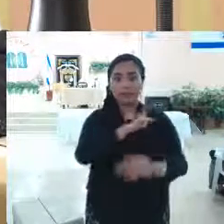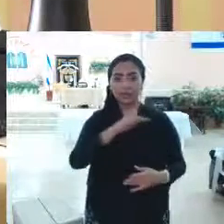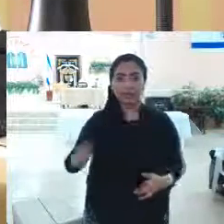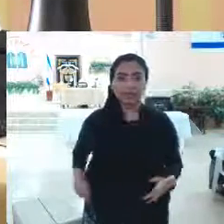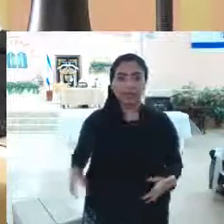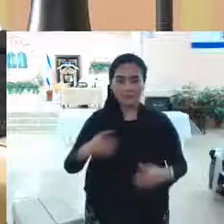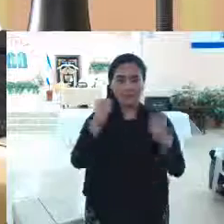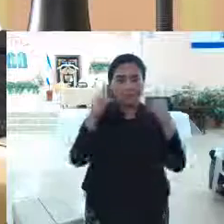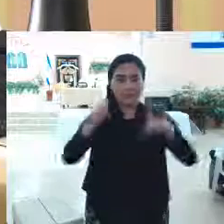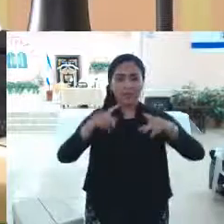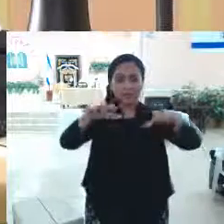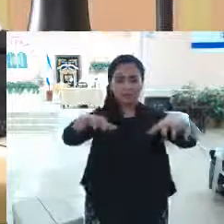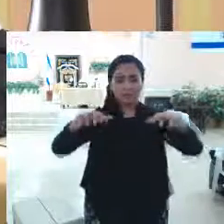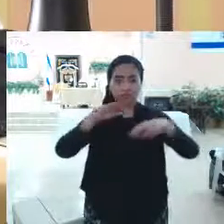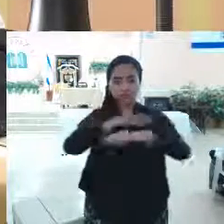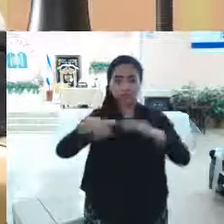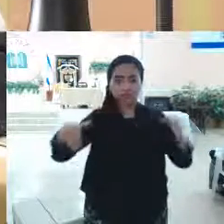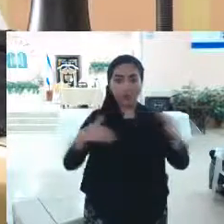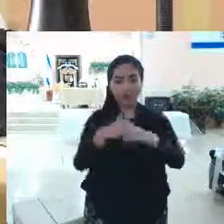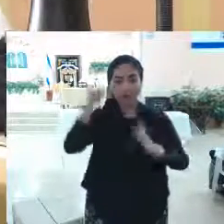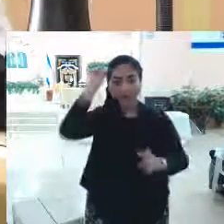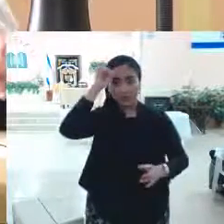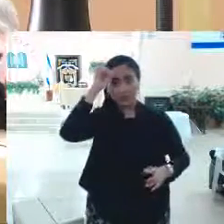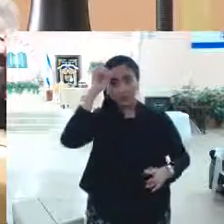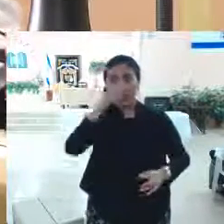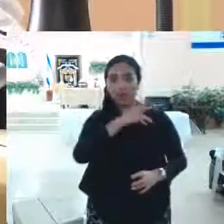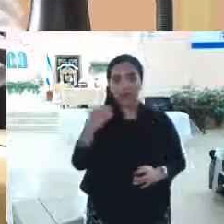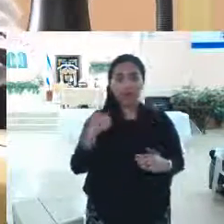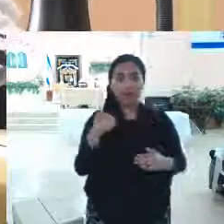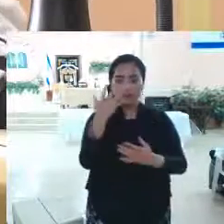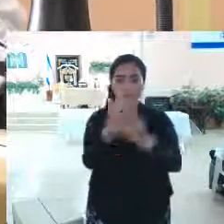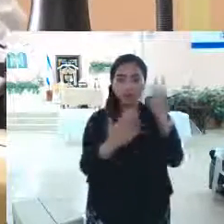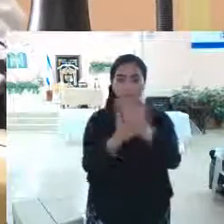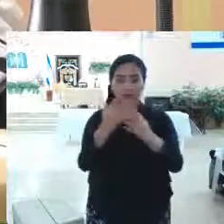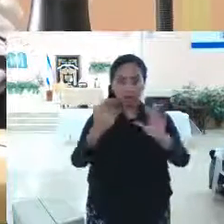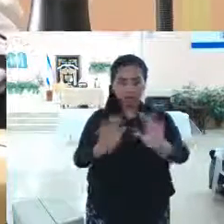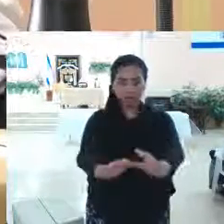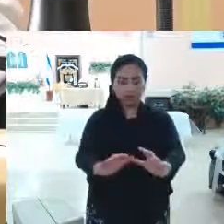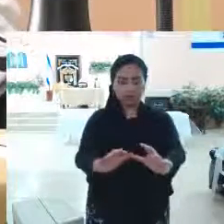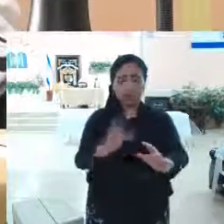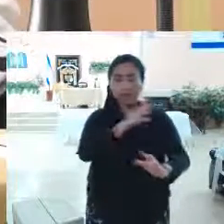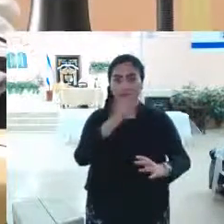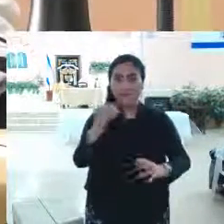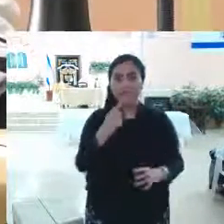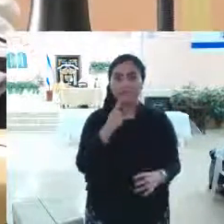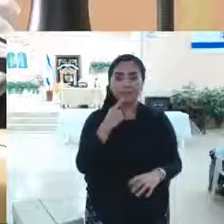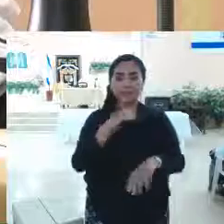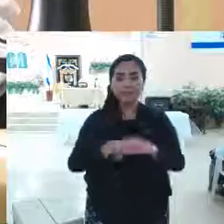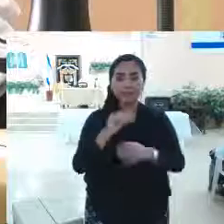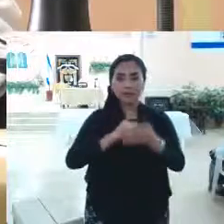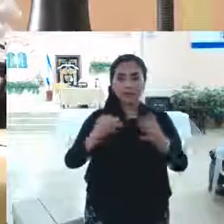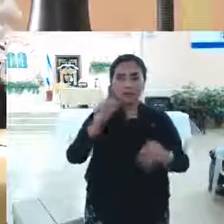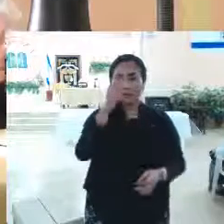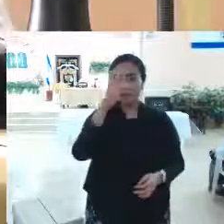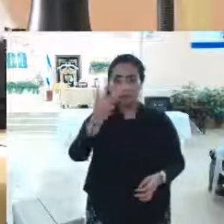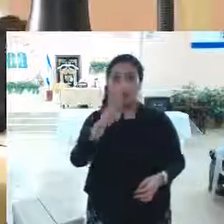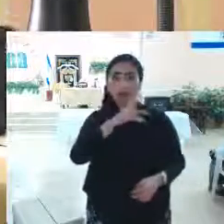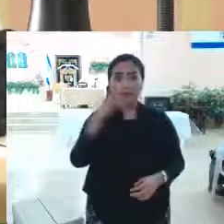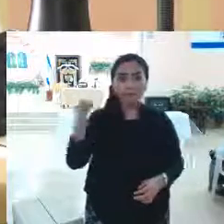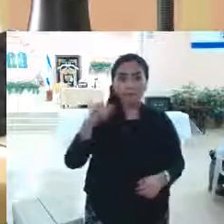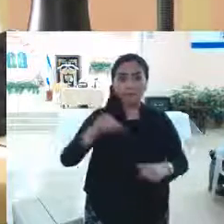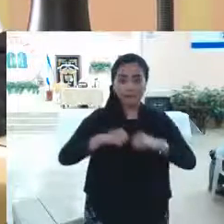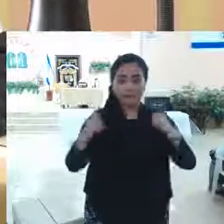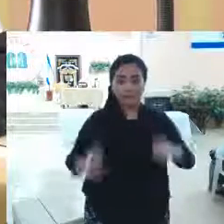y de la multitud los machos cabríos para la expiación y pusieron sobre ellos sus manos. Y dice el verso 24, And verse y los 24.